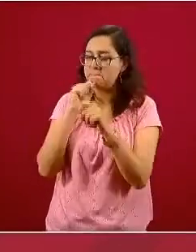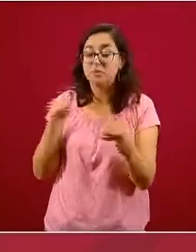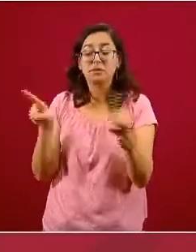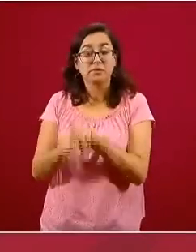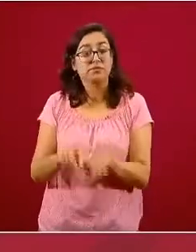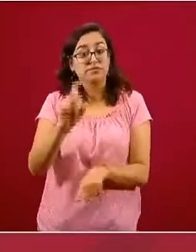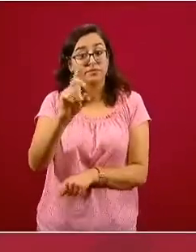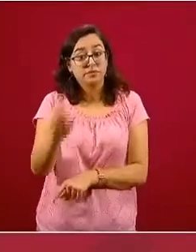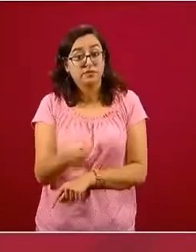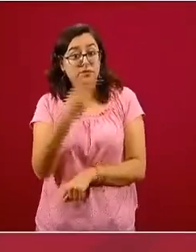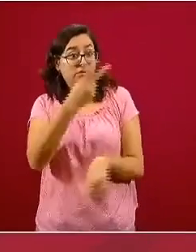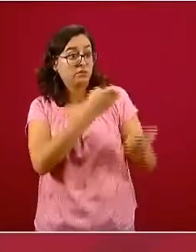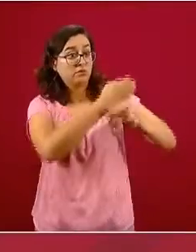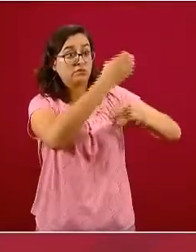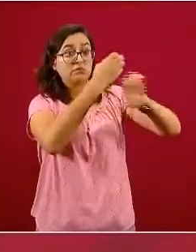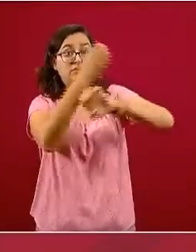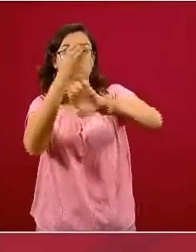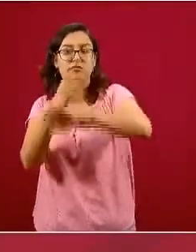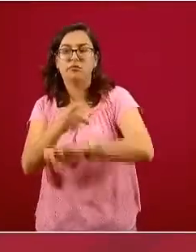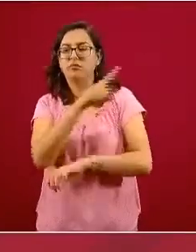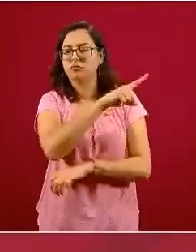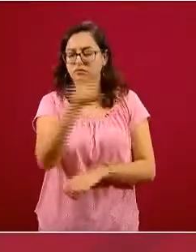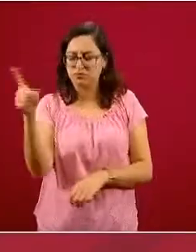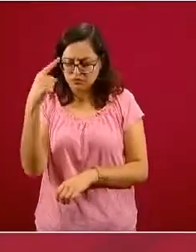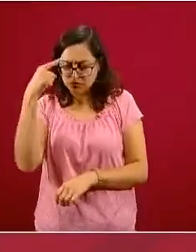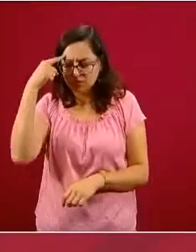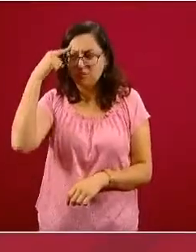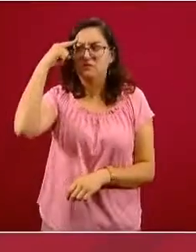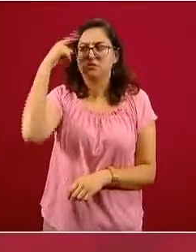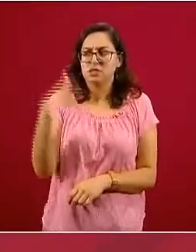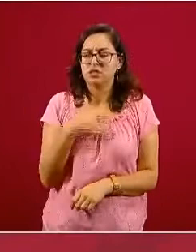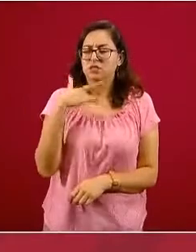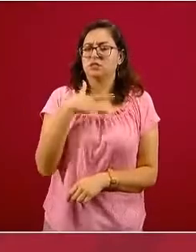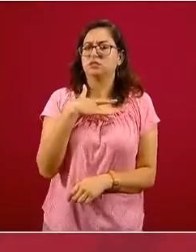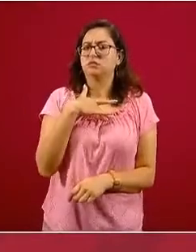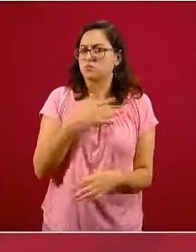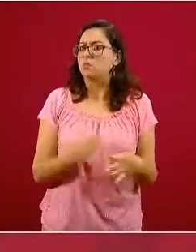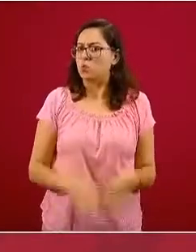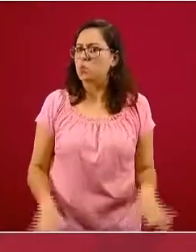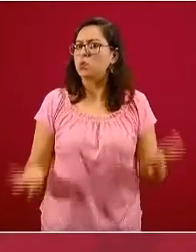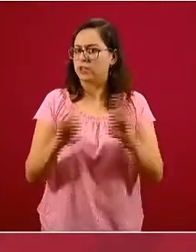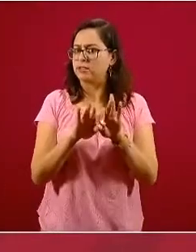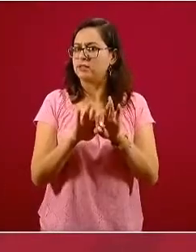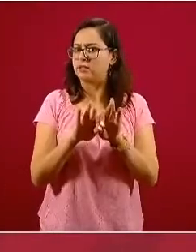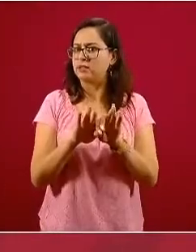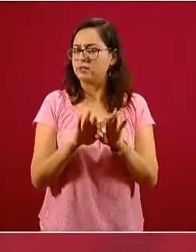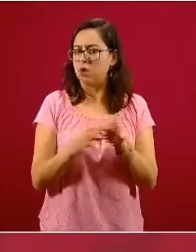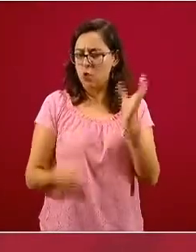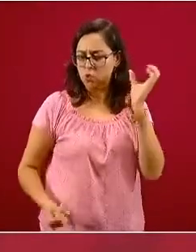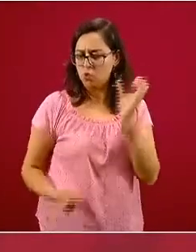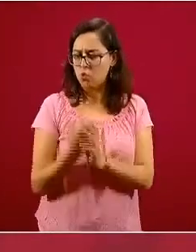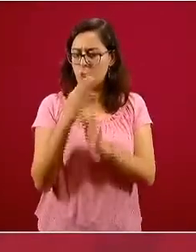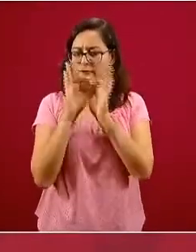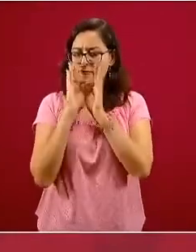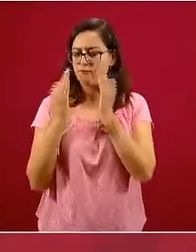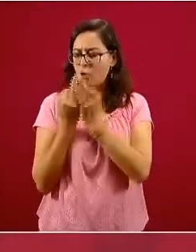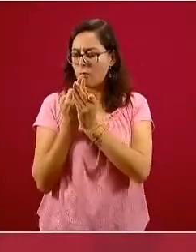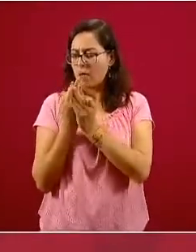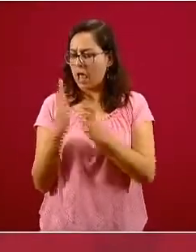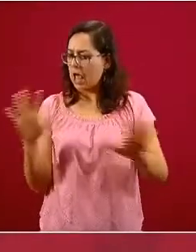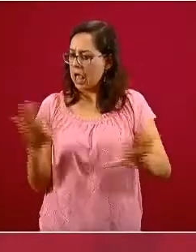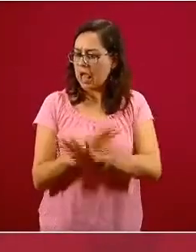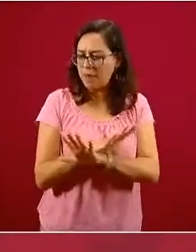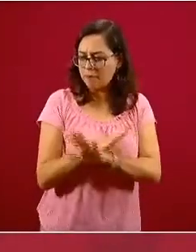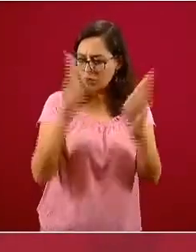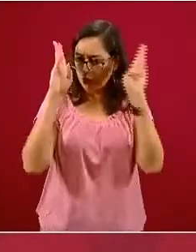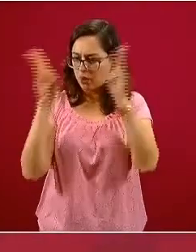32 entidades federativas exista la conciencia de la importancia de cambiar el rumbo de manera muy radical